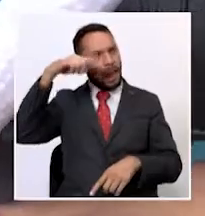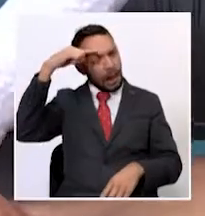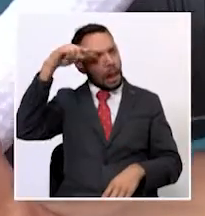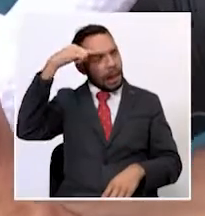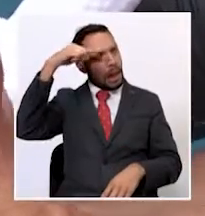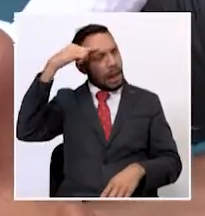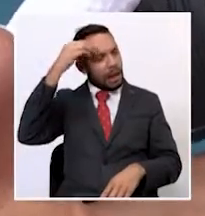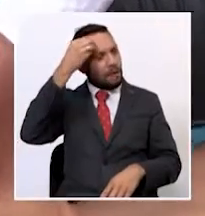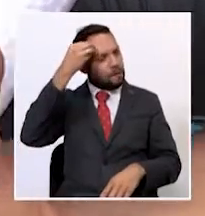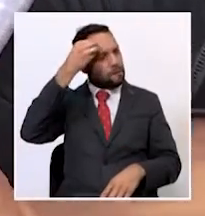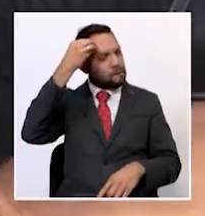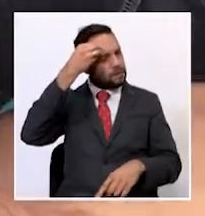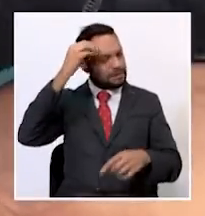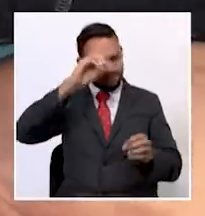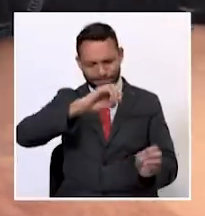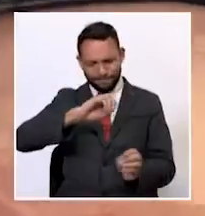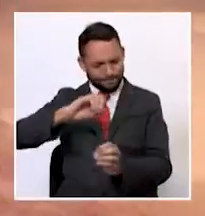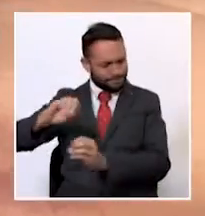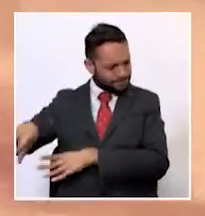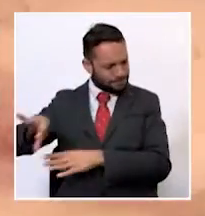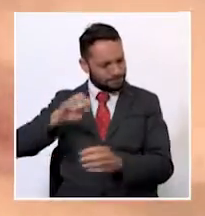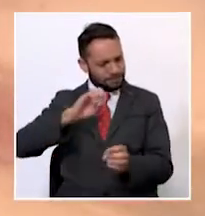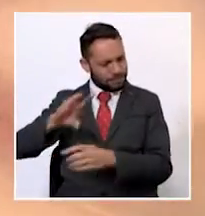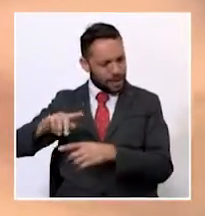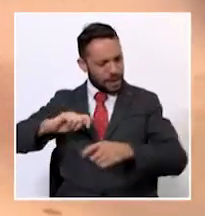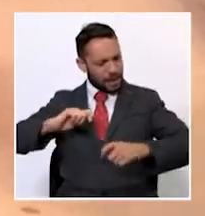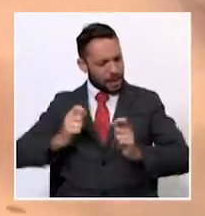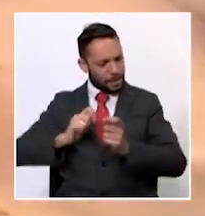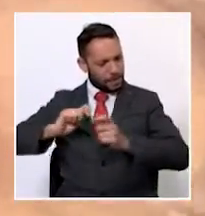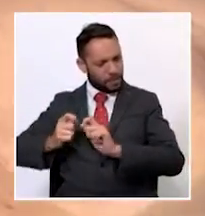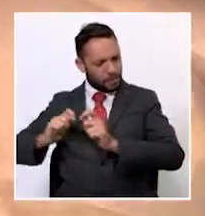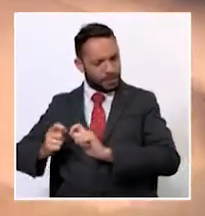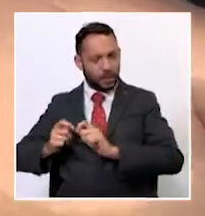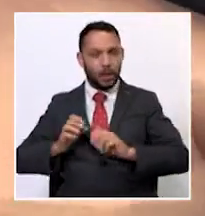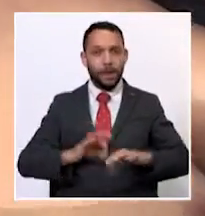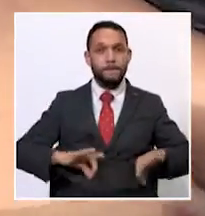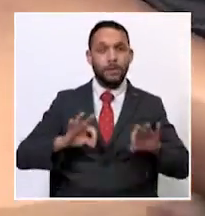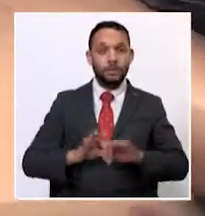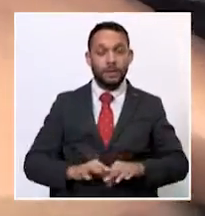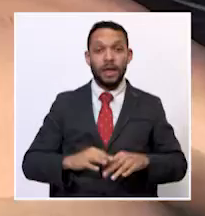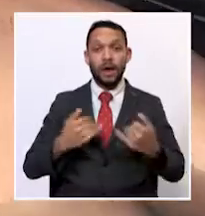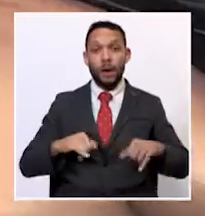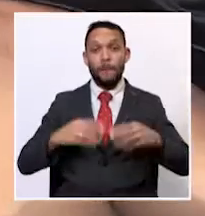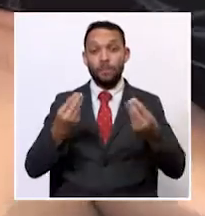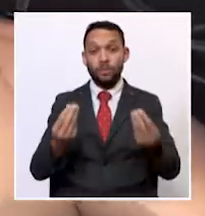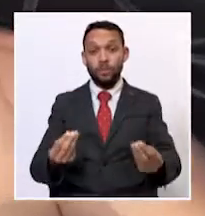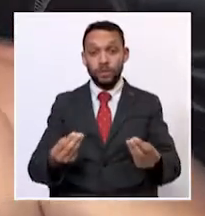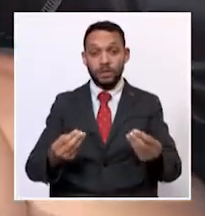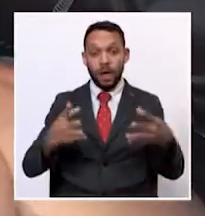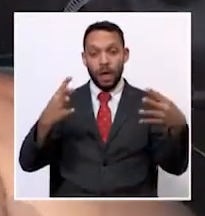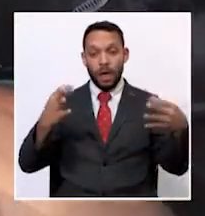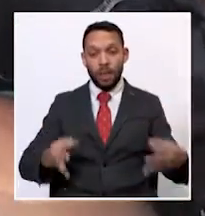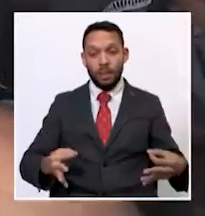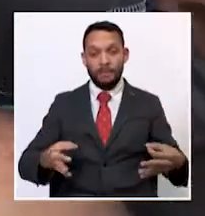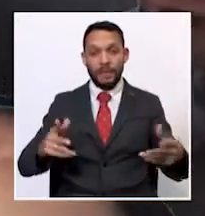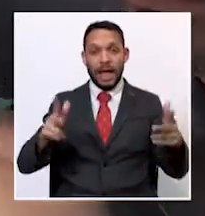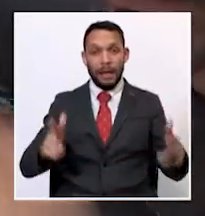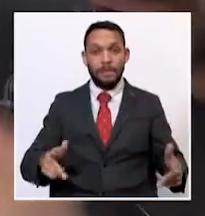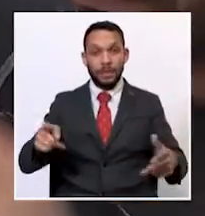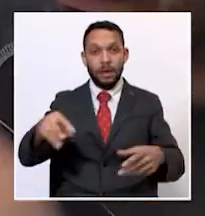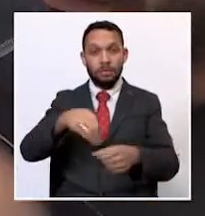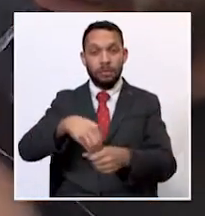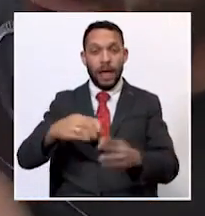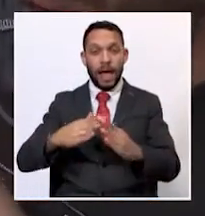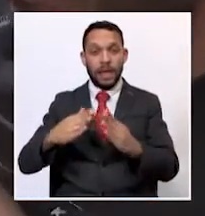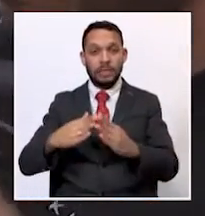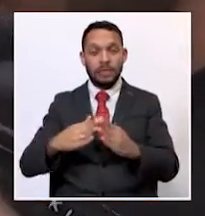saben de que una de las patologías que van a dar más incapacidad o que están dando más incapacidad actualmente es la depresión.